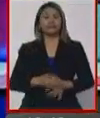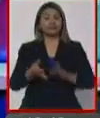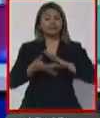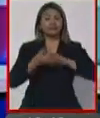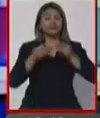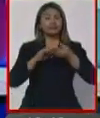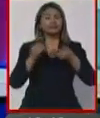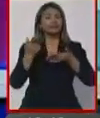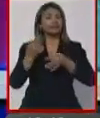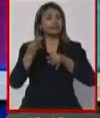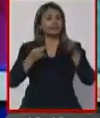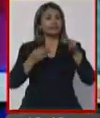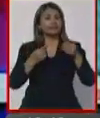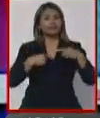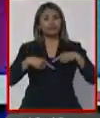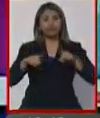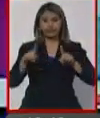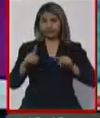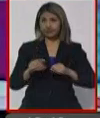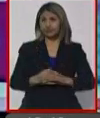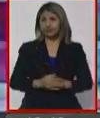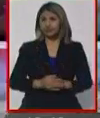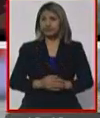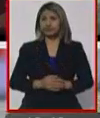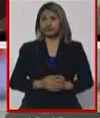nos comenta si hay salida de los mismos.